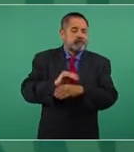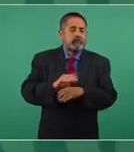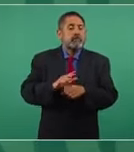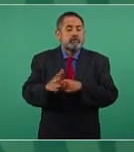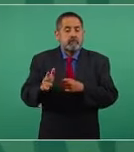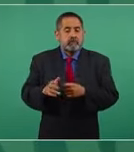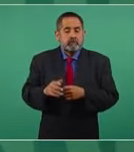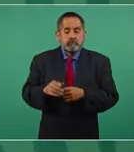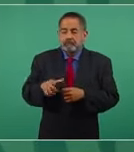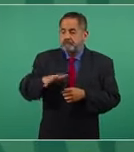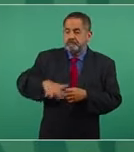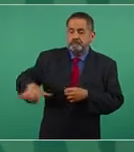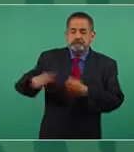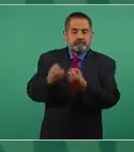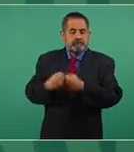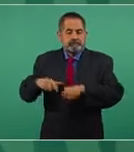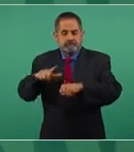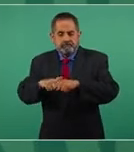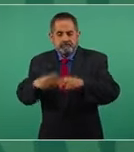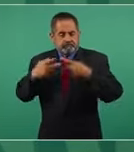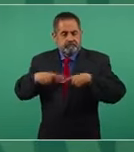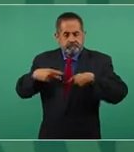el desarrollo social.